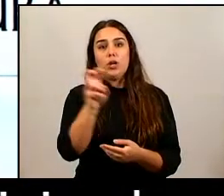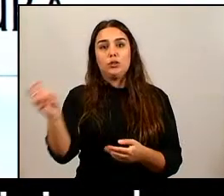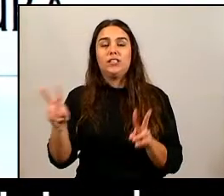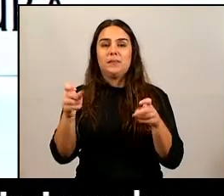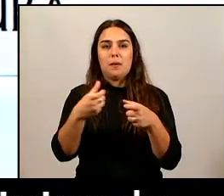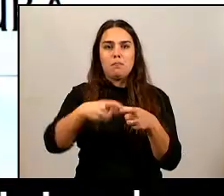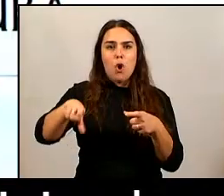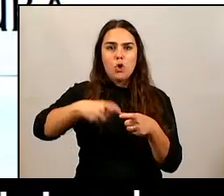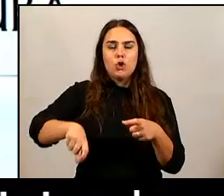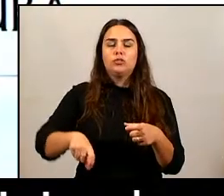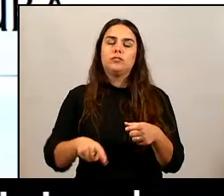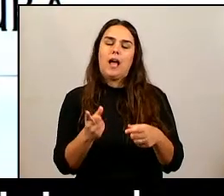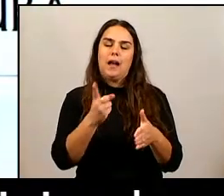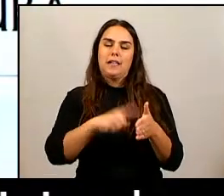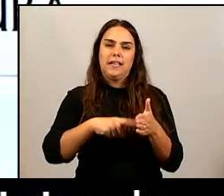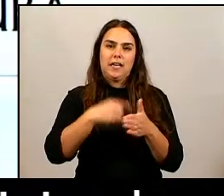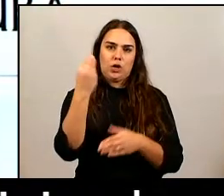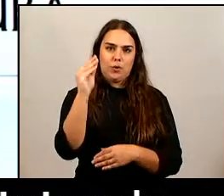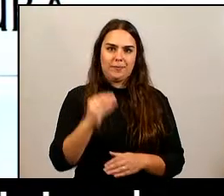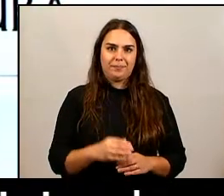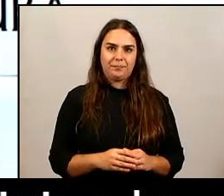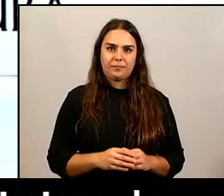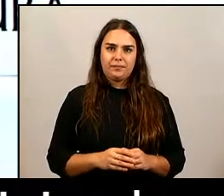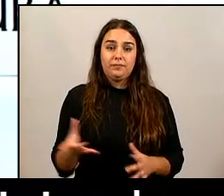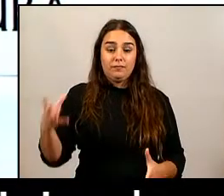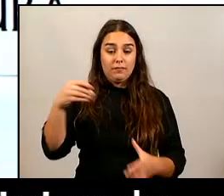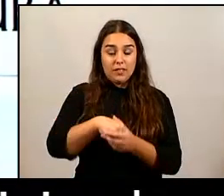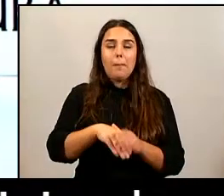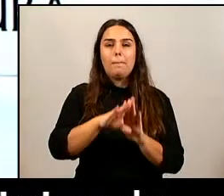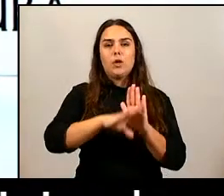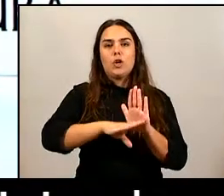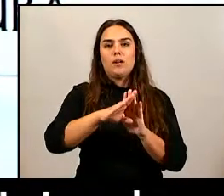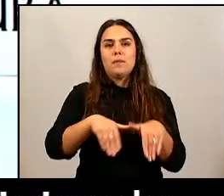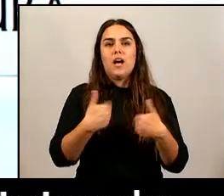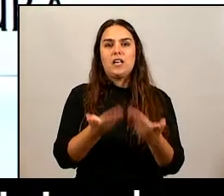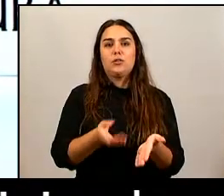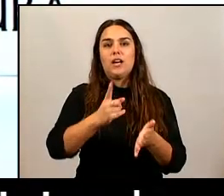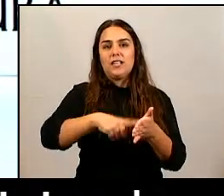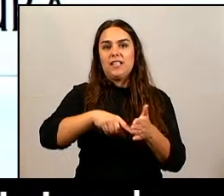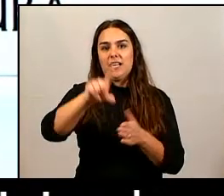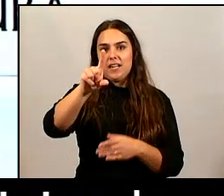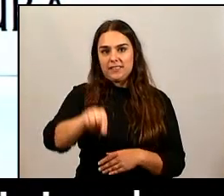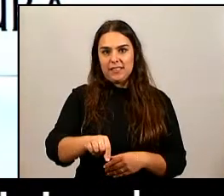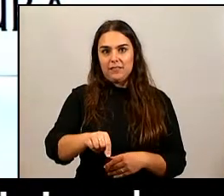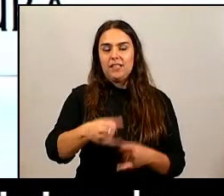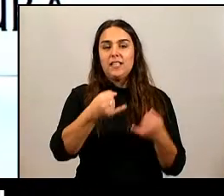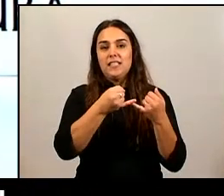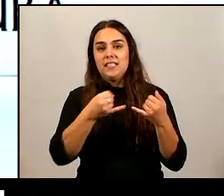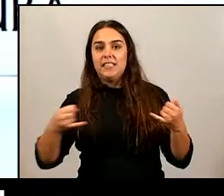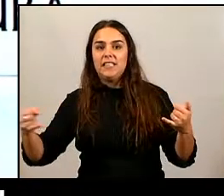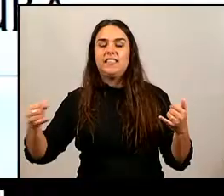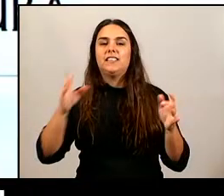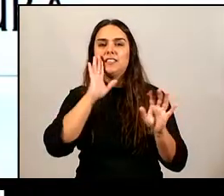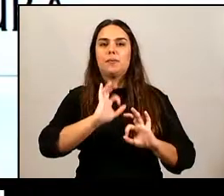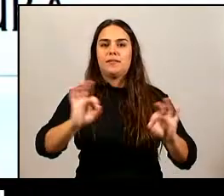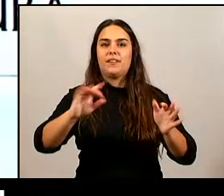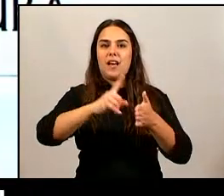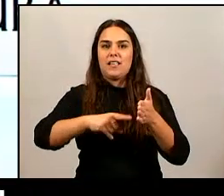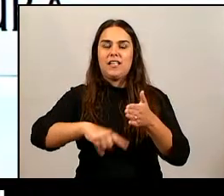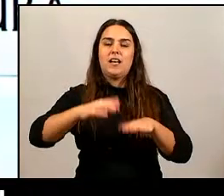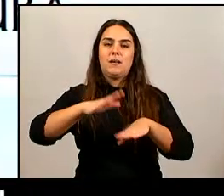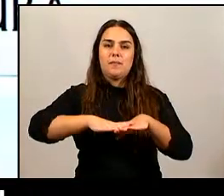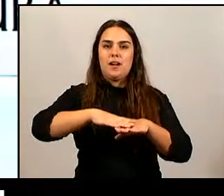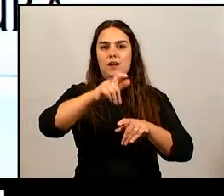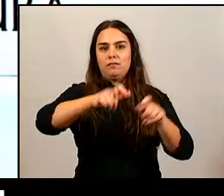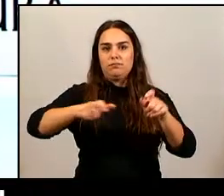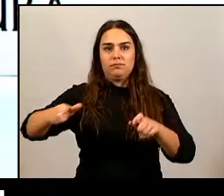de alquiler joven. Aquí se incluyen el programa de ayuda de alquiler asequible, la línea específica de alquiler para población